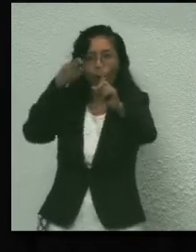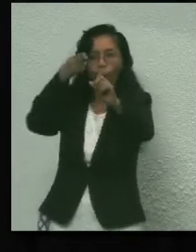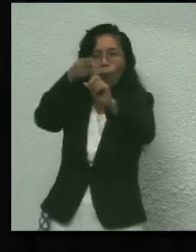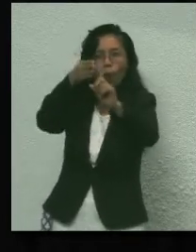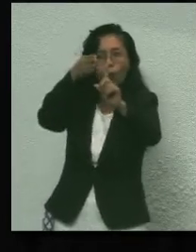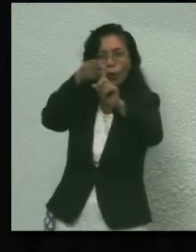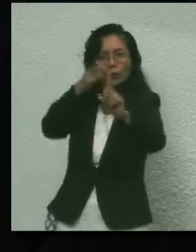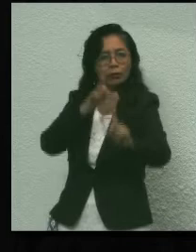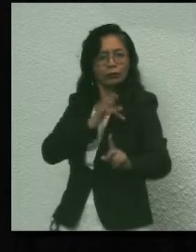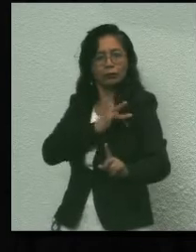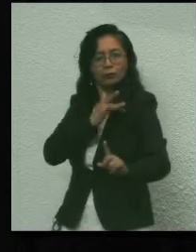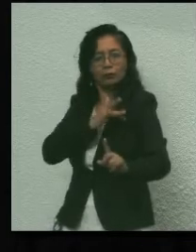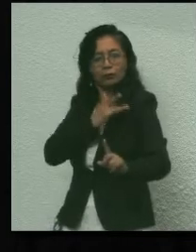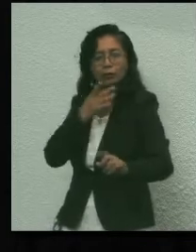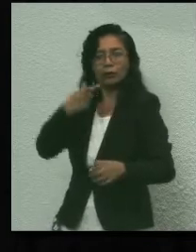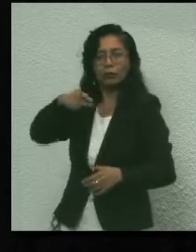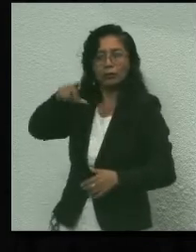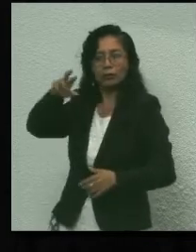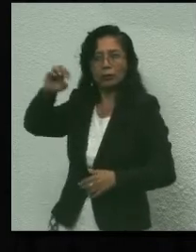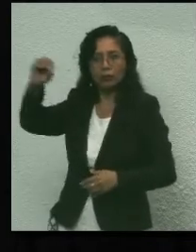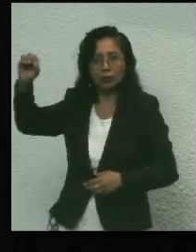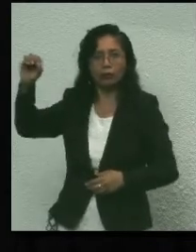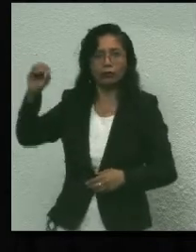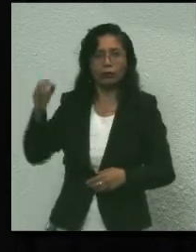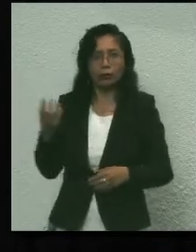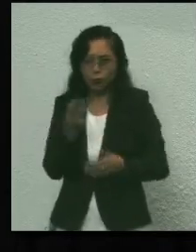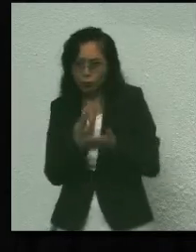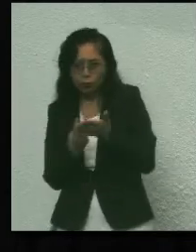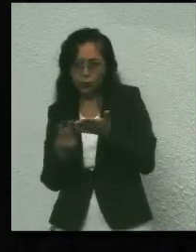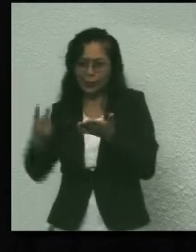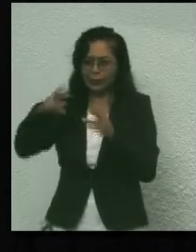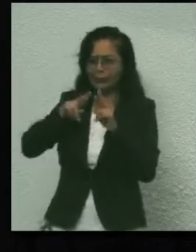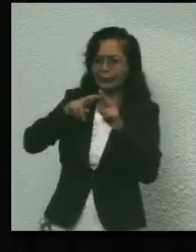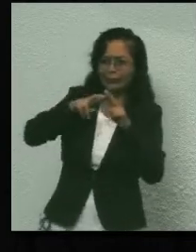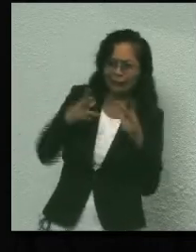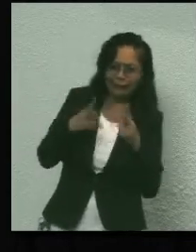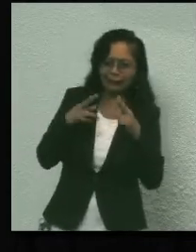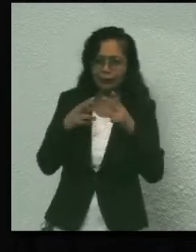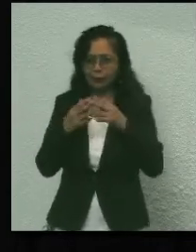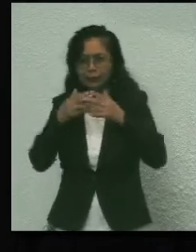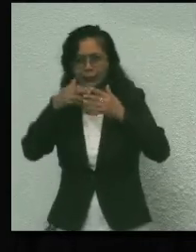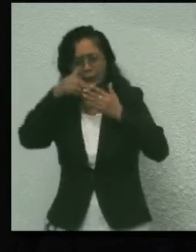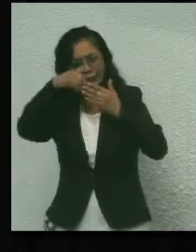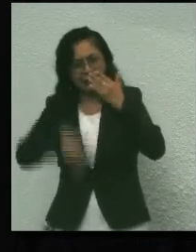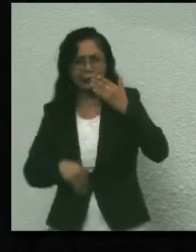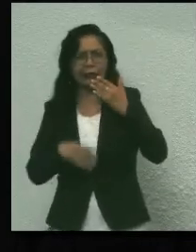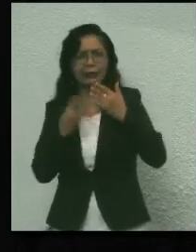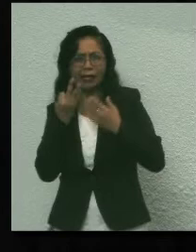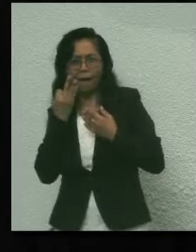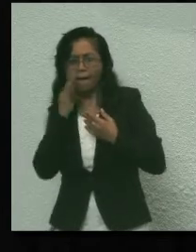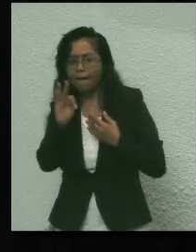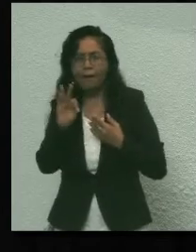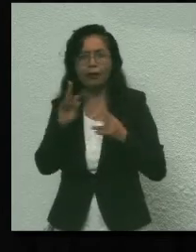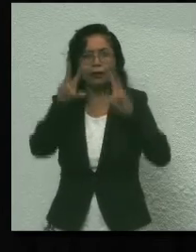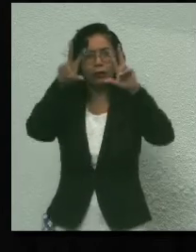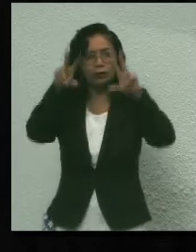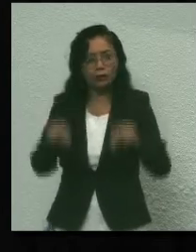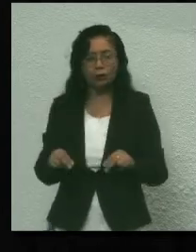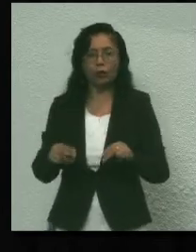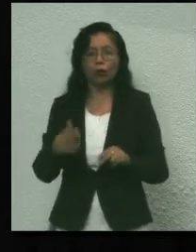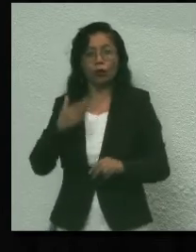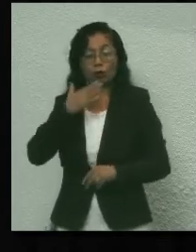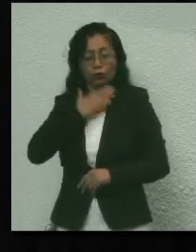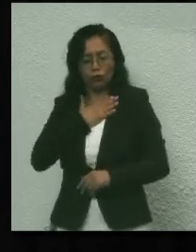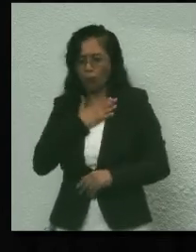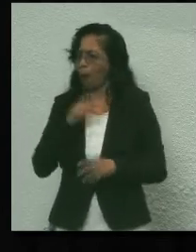el quintanarroísmo que jamás puede doblarse ni romperse y mucho menos traicionarse. No me queda la